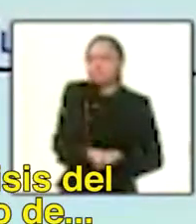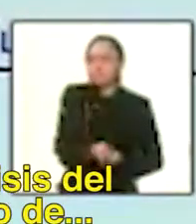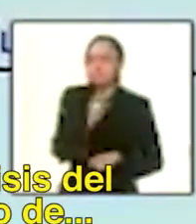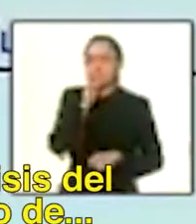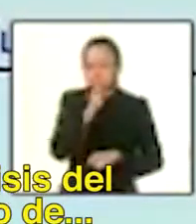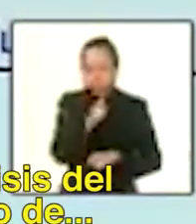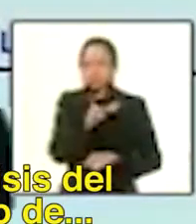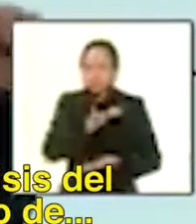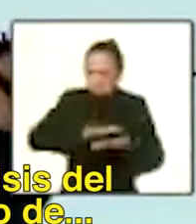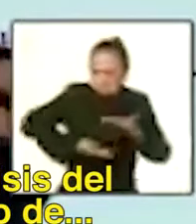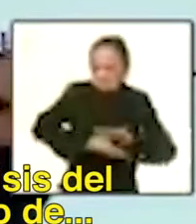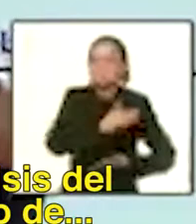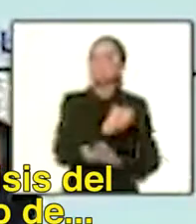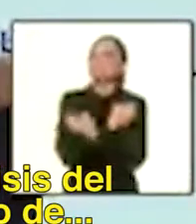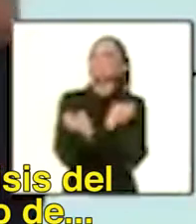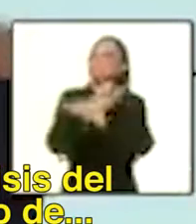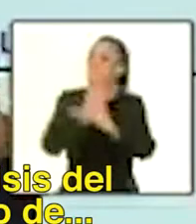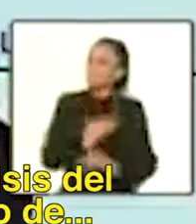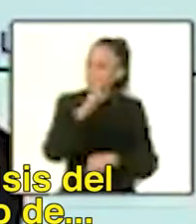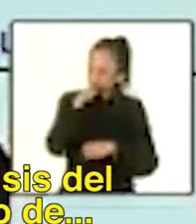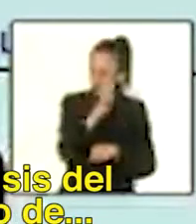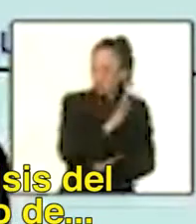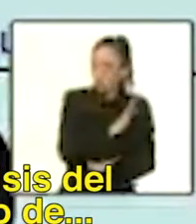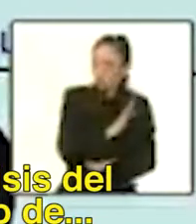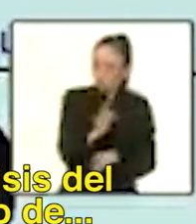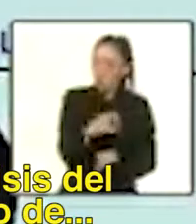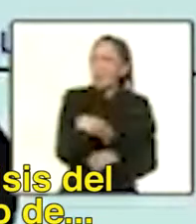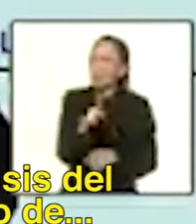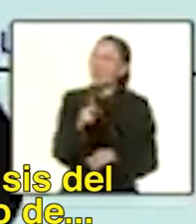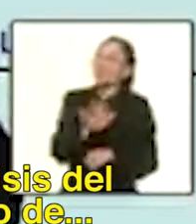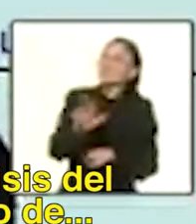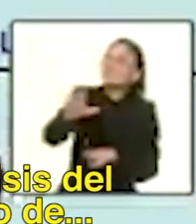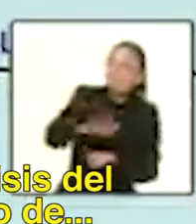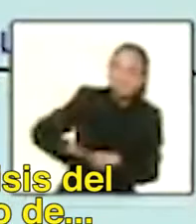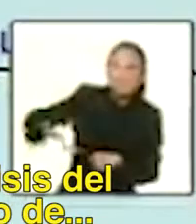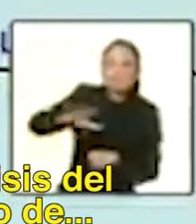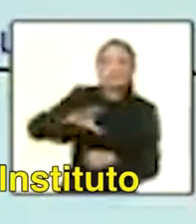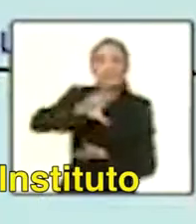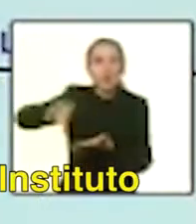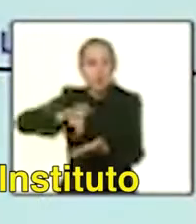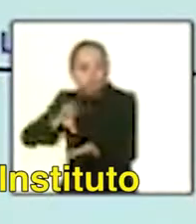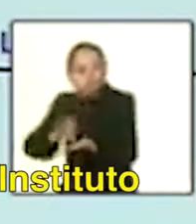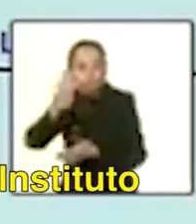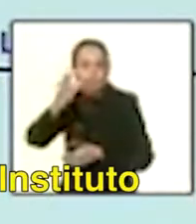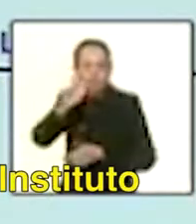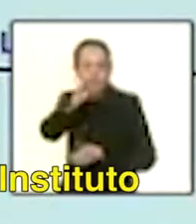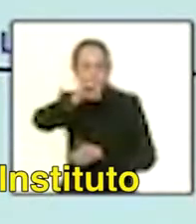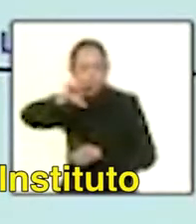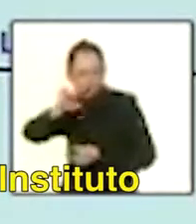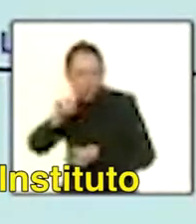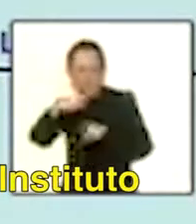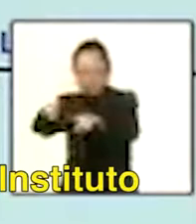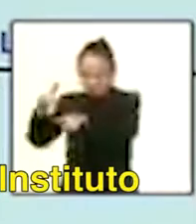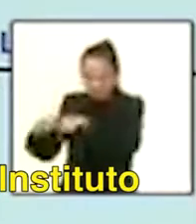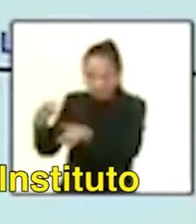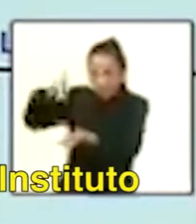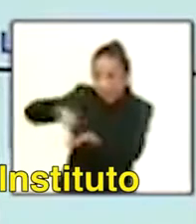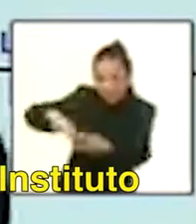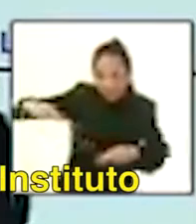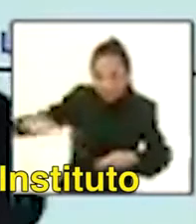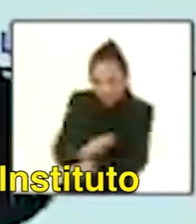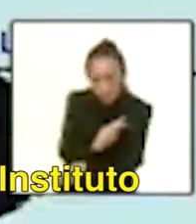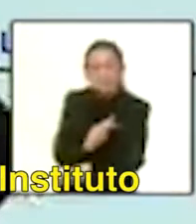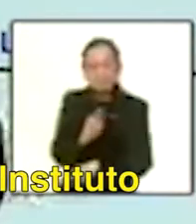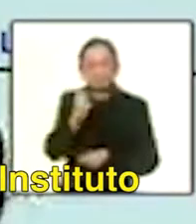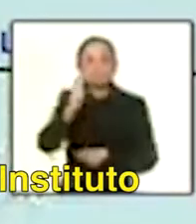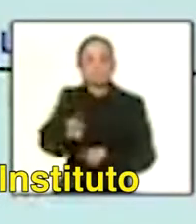foro enfrentando la crisis del agua, diálogo con los candidatos a jefe de gobierno de la Ciudad de México ante la falta de seguridad en